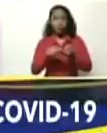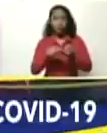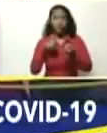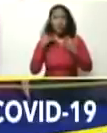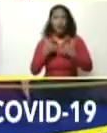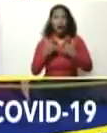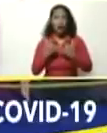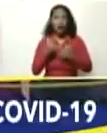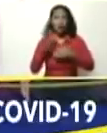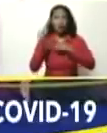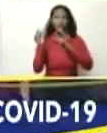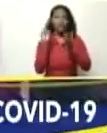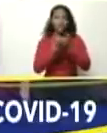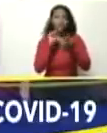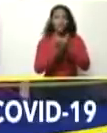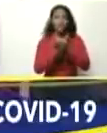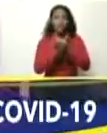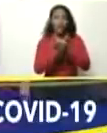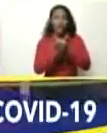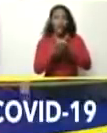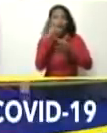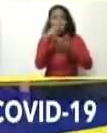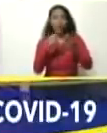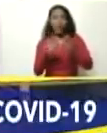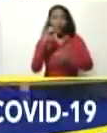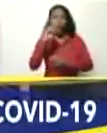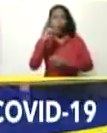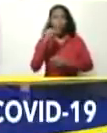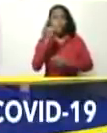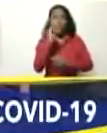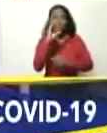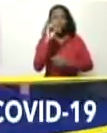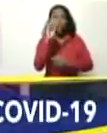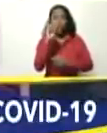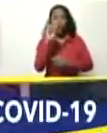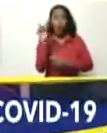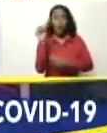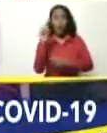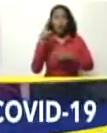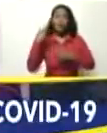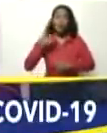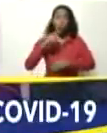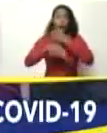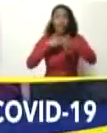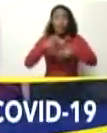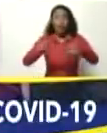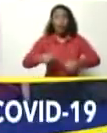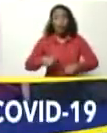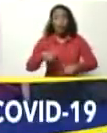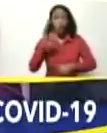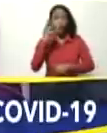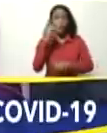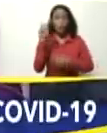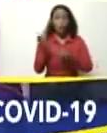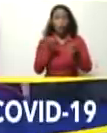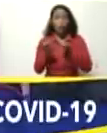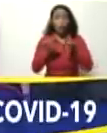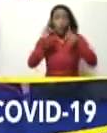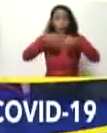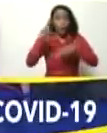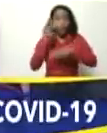ahí tocando la puerta a la variante Omicron. Tenemos que hacer un esfuerzo porque Omicron no se haga dominante en